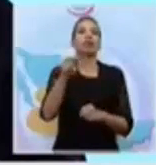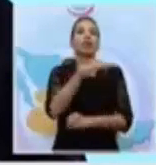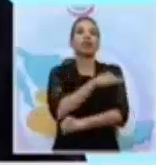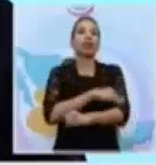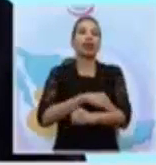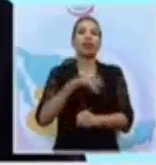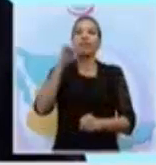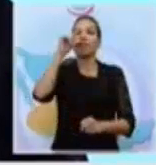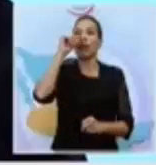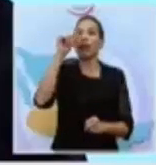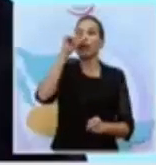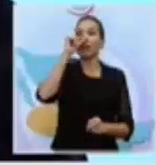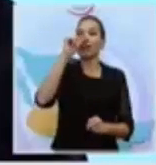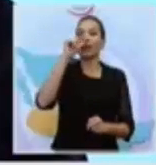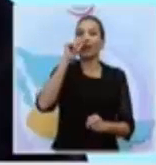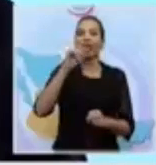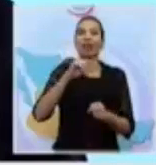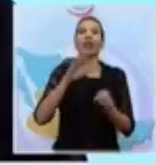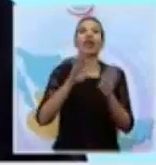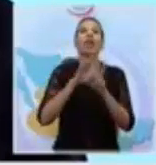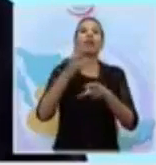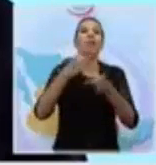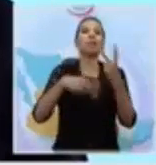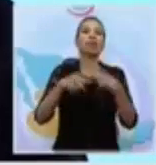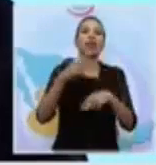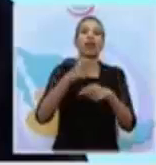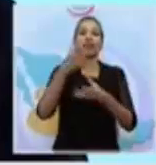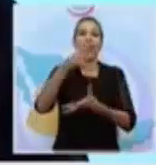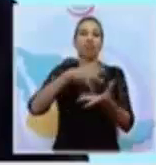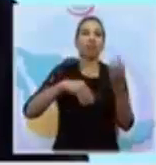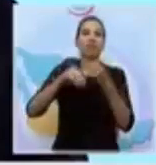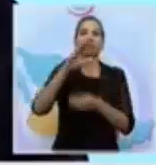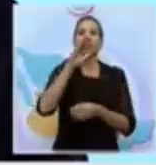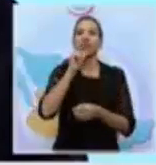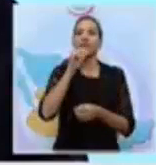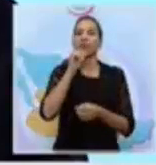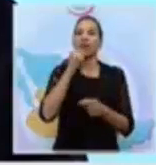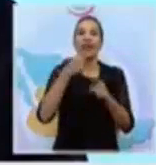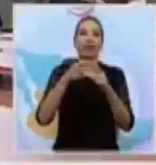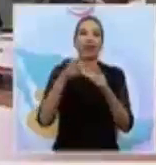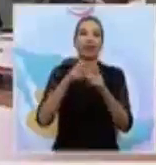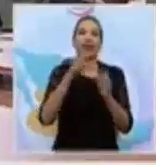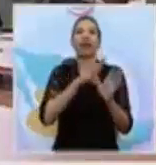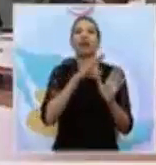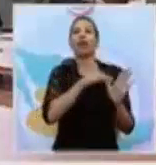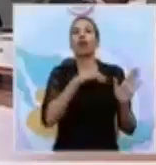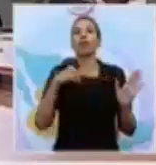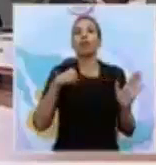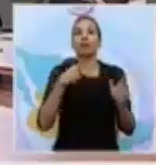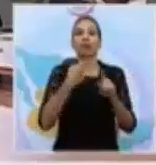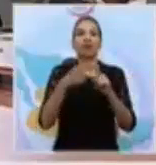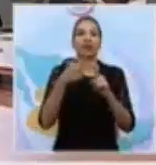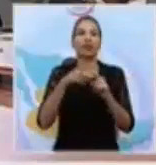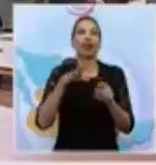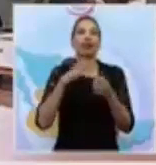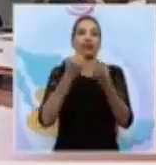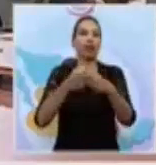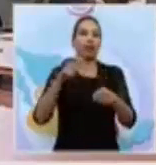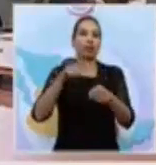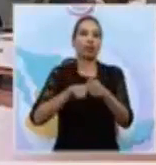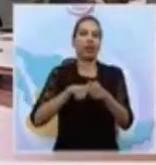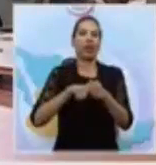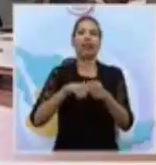mercado fallan, aplicando el principio de subsidiariedad, y restringe sus compromisos a grupos sociales marginales